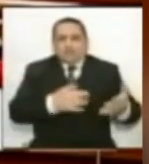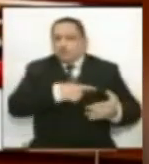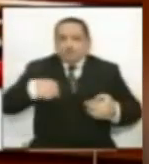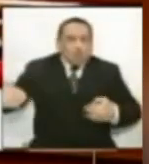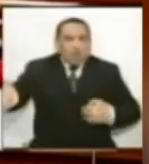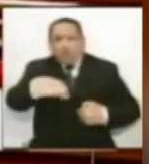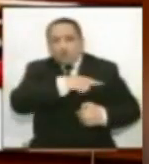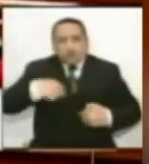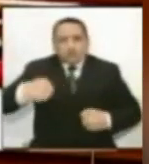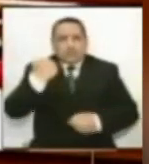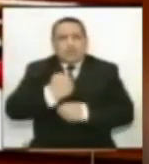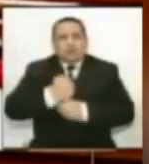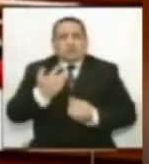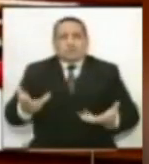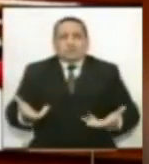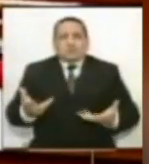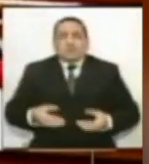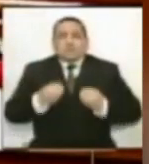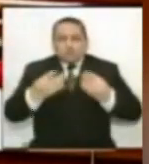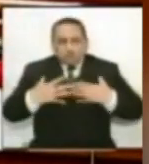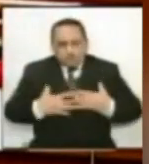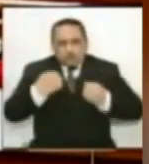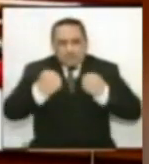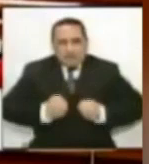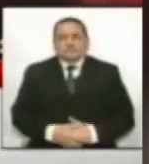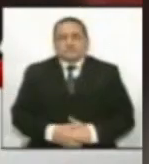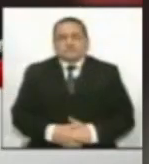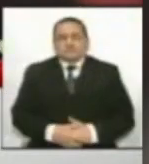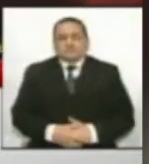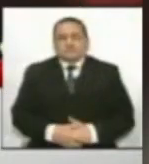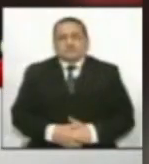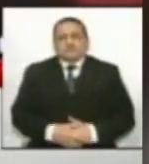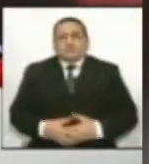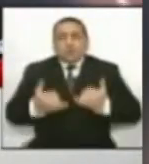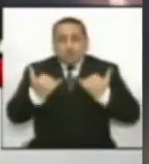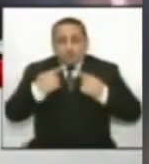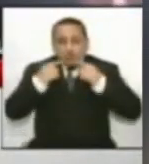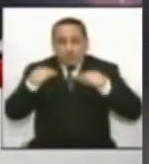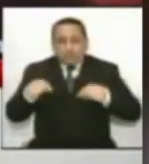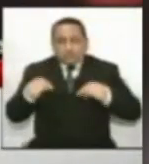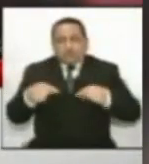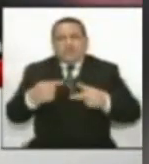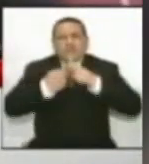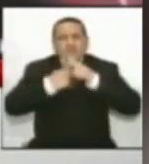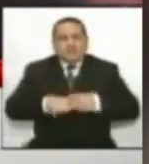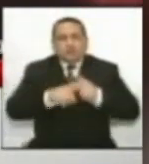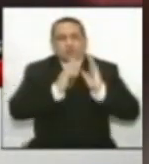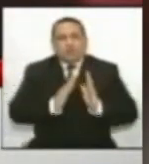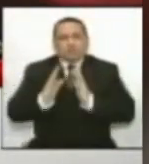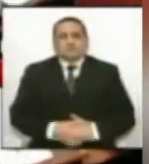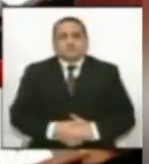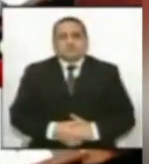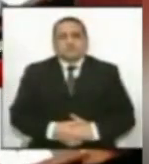vacancia presidencial por incapacidad moral pero existe incertidumbre porque los diputados no cuentan con los votos suficientes algunos grupos políticos